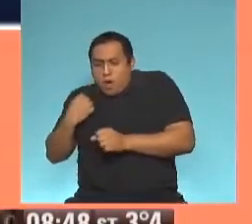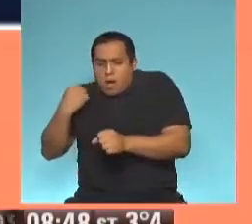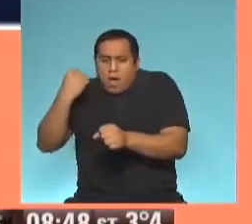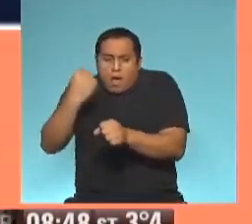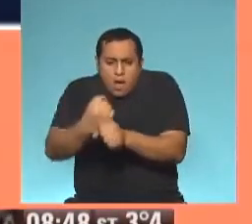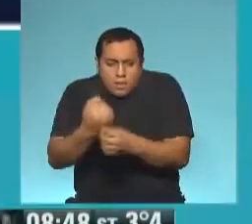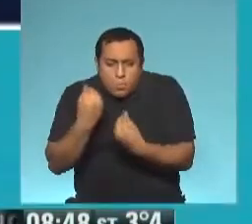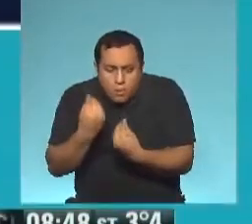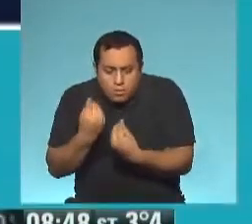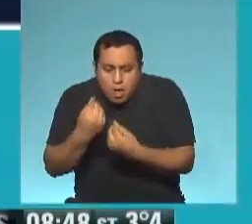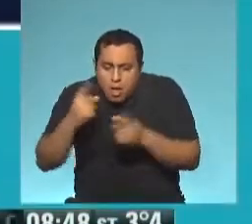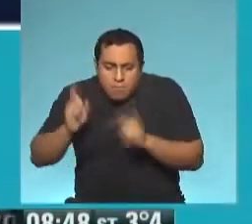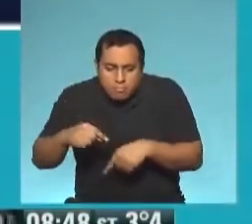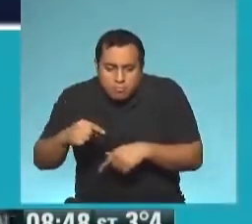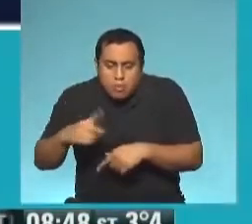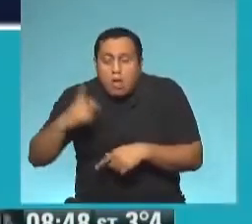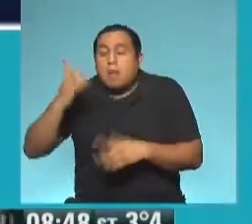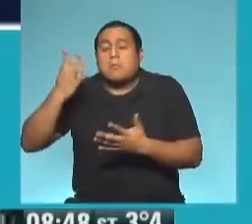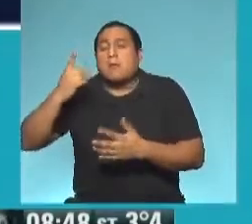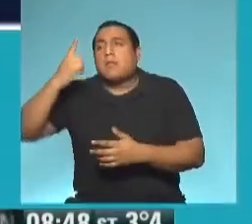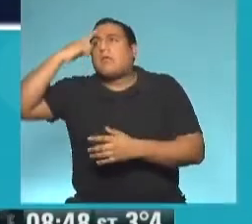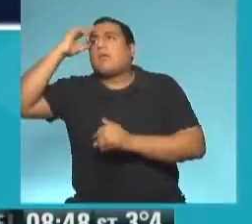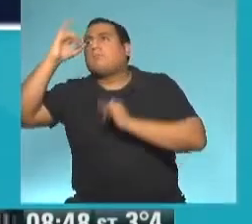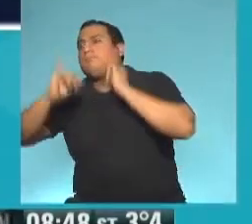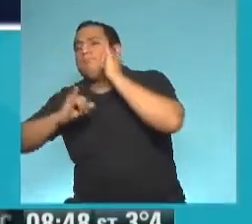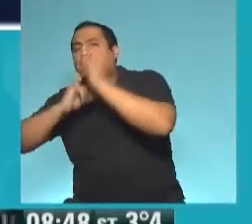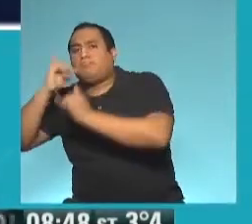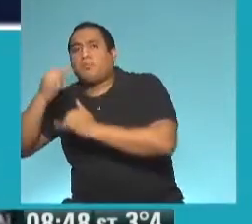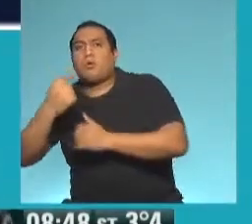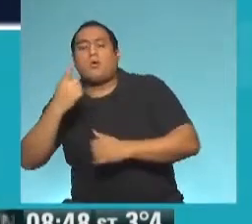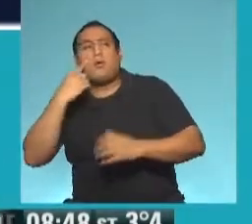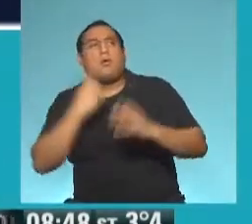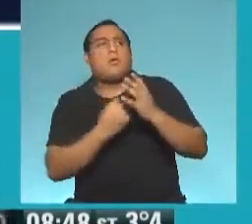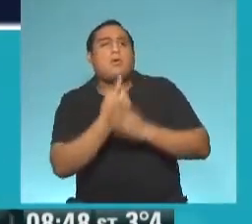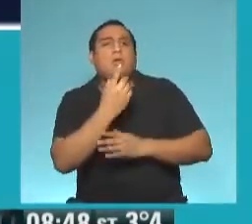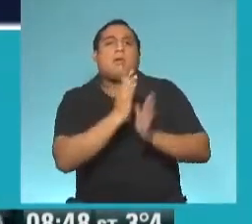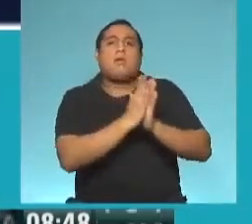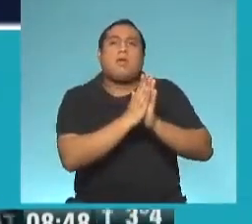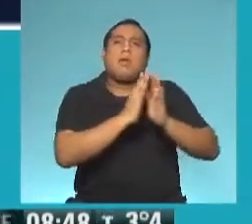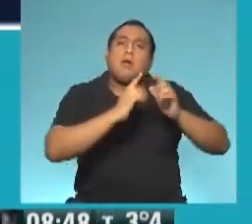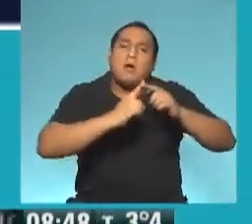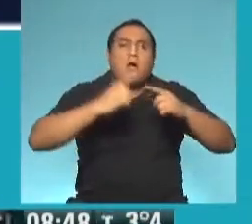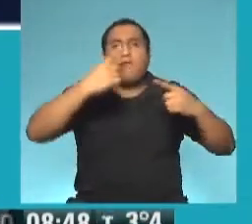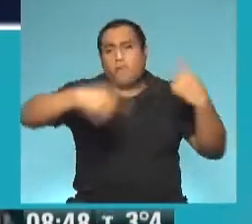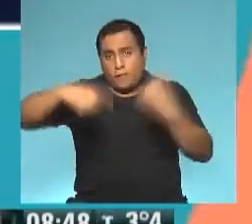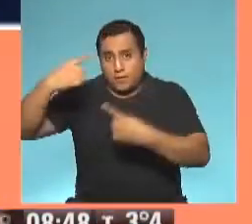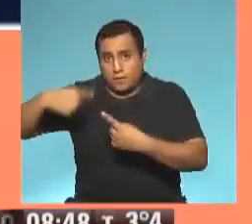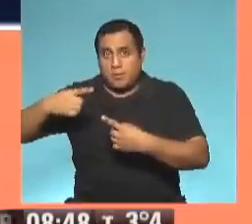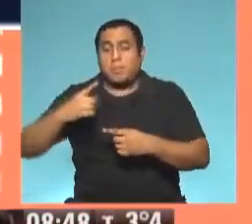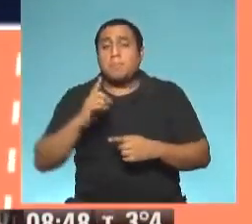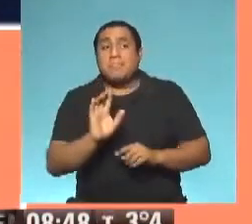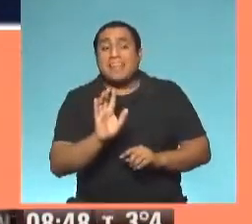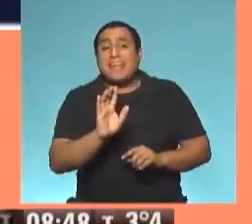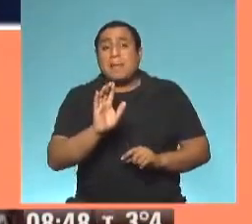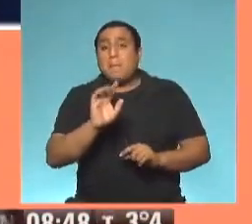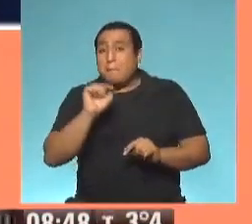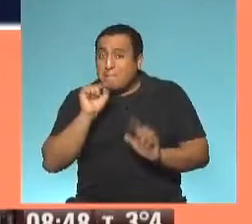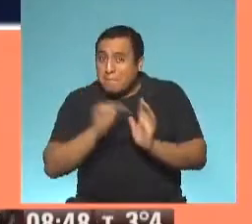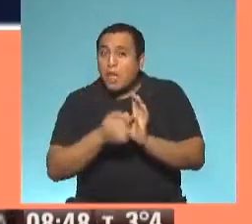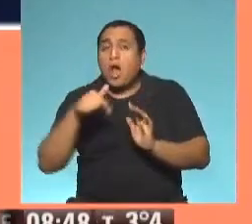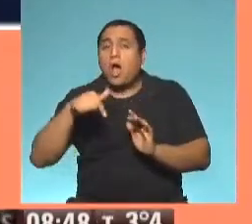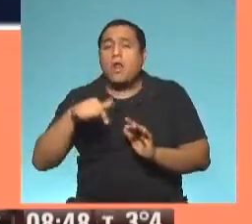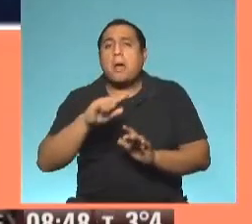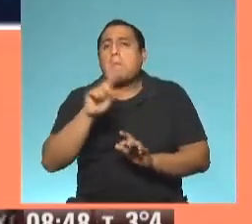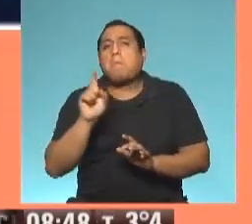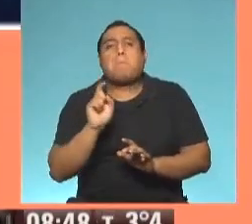el futuro. En épocas fuera de la crisis, en épocas que podríamos llamar normales, entre comillas, este tipo de cosas están en suspenso,